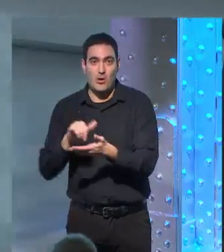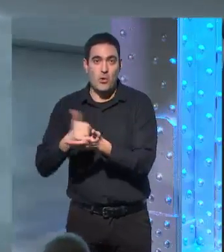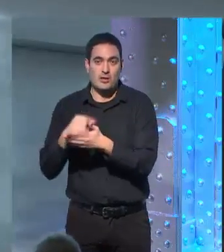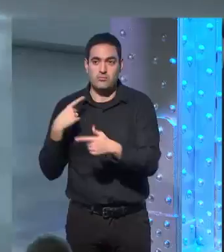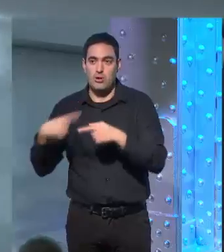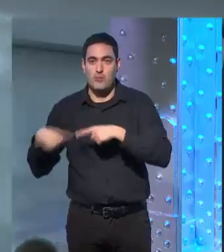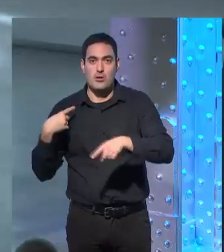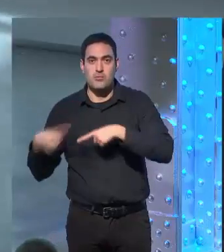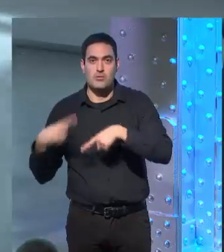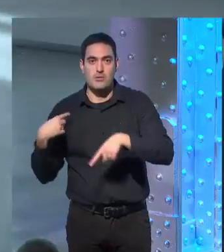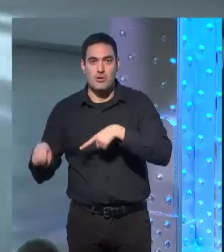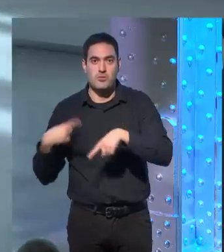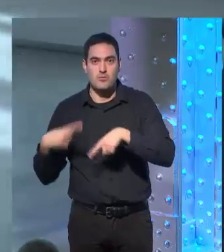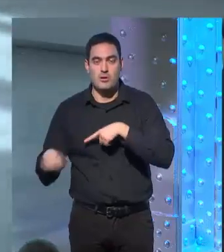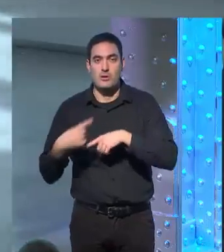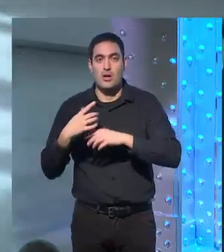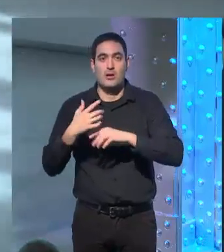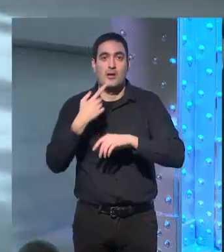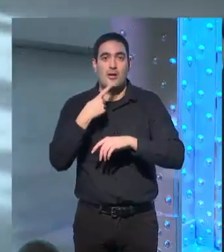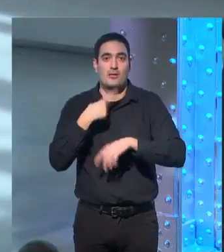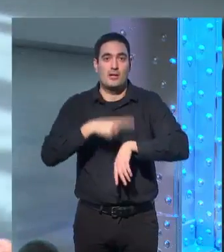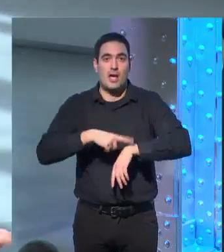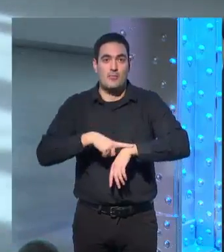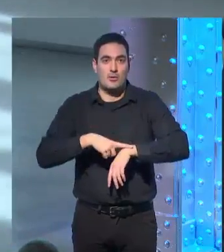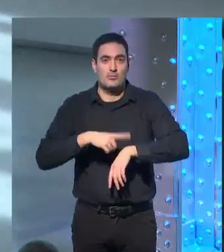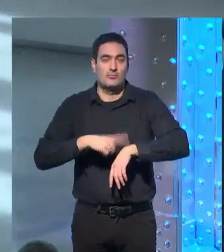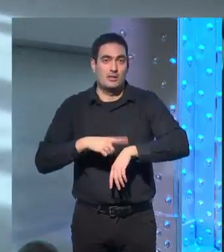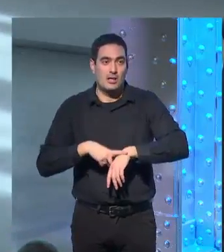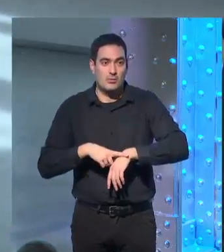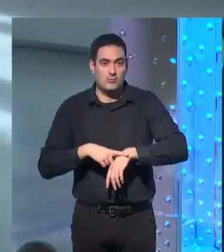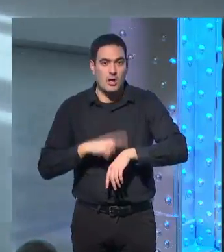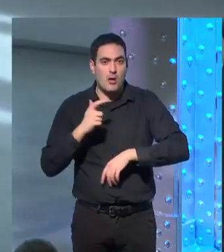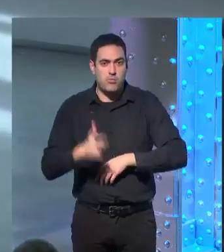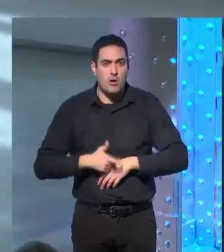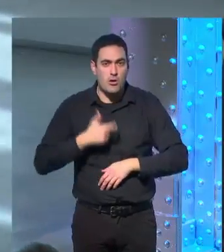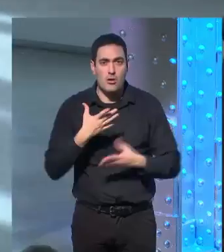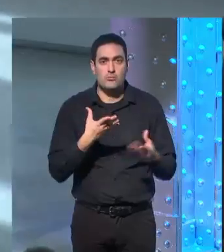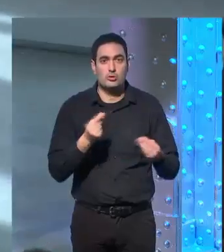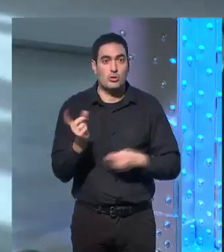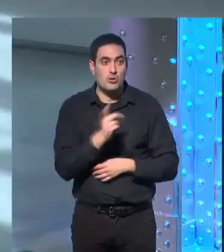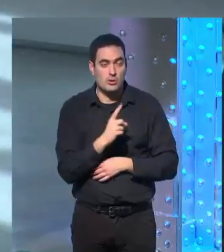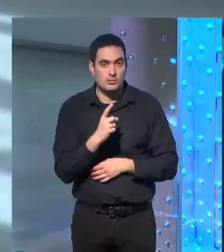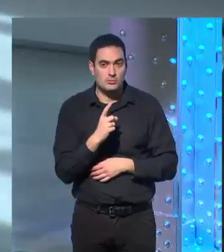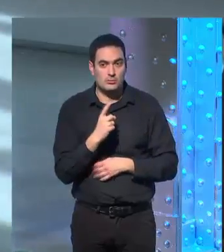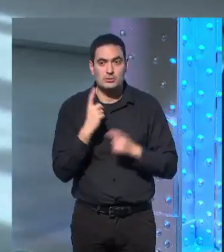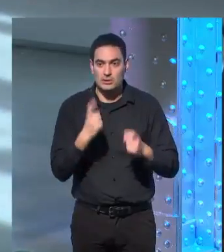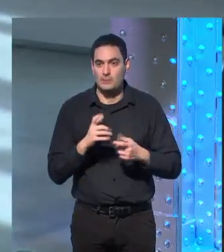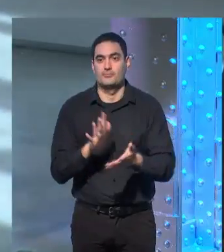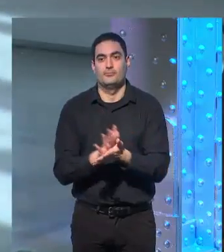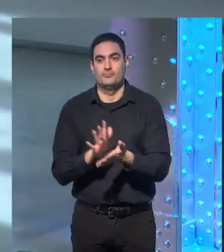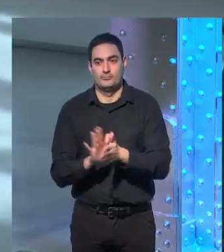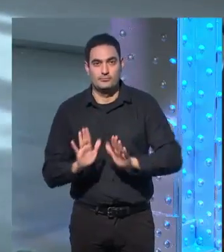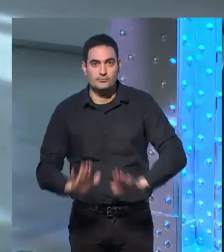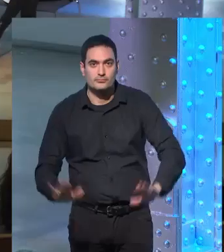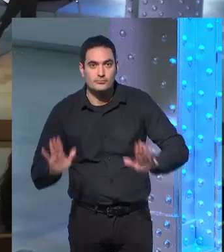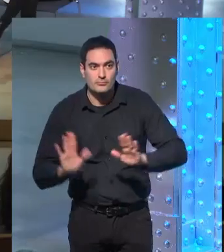WhatsApp. Pero y cuando ves que realmente el tiempo no es tanto, pues intentas tranquilizar. Claro, yo creo que esto